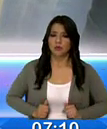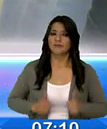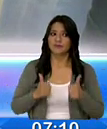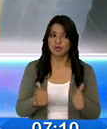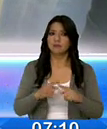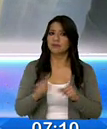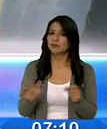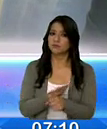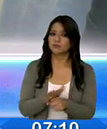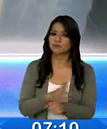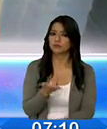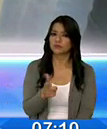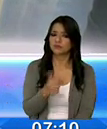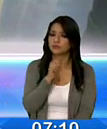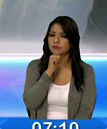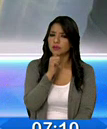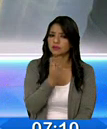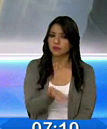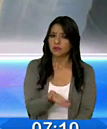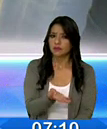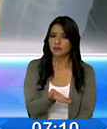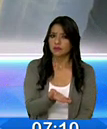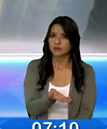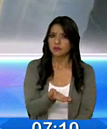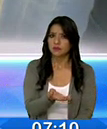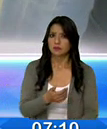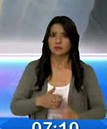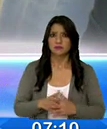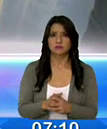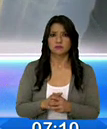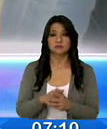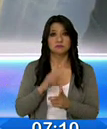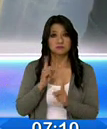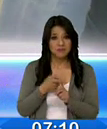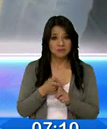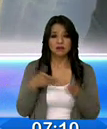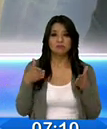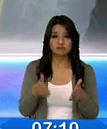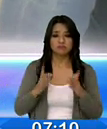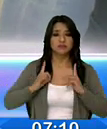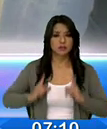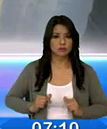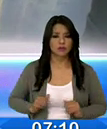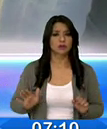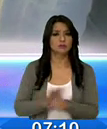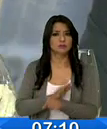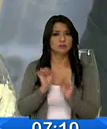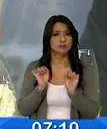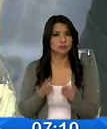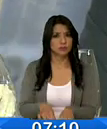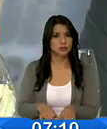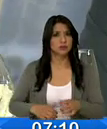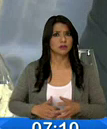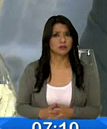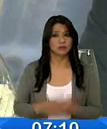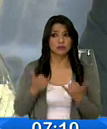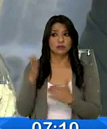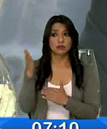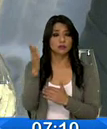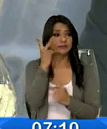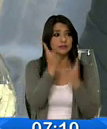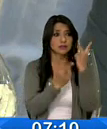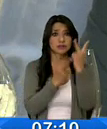suficiente invertir en los elementos biomédicos de la salud. Durante mi visita observé que